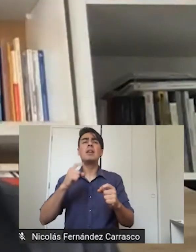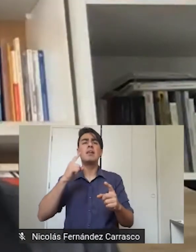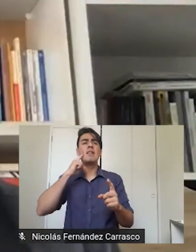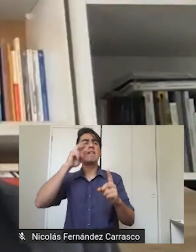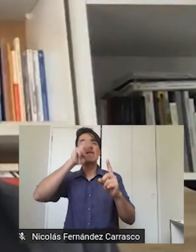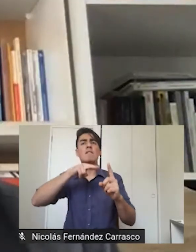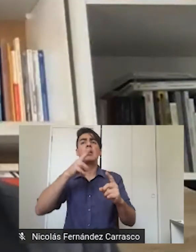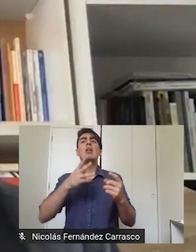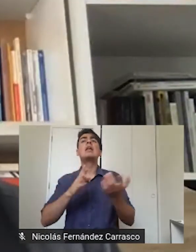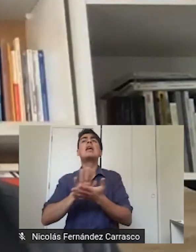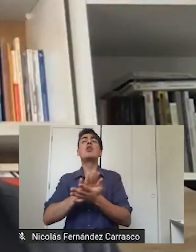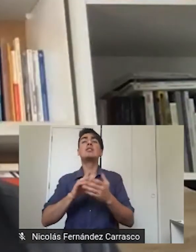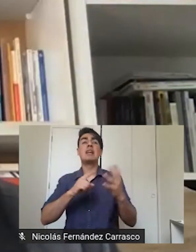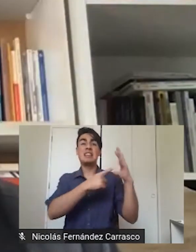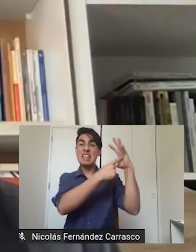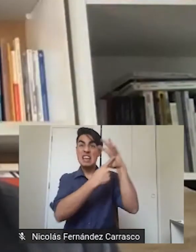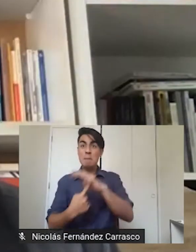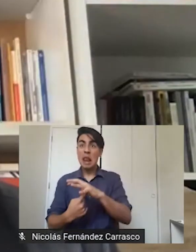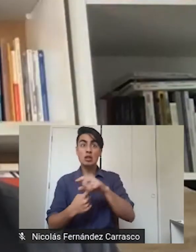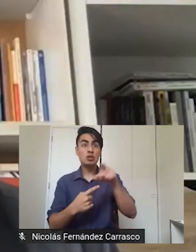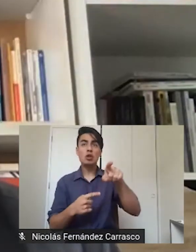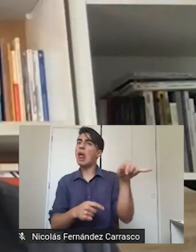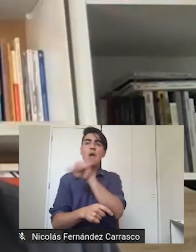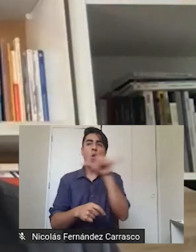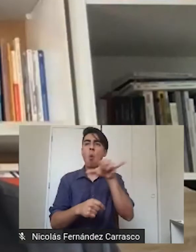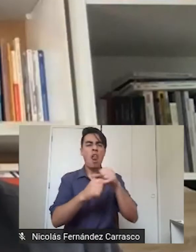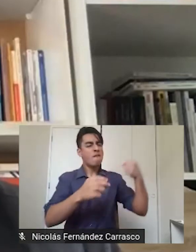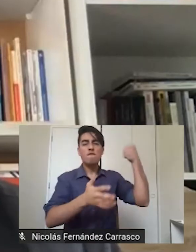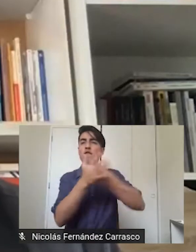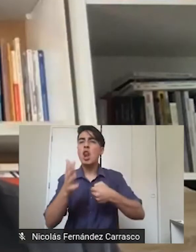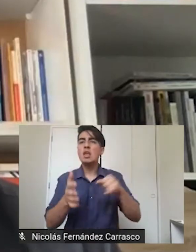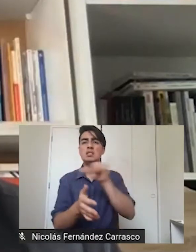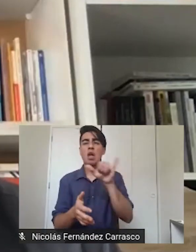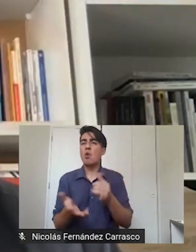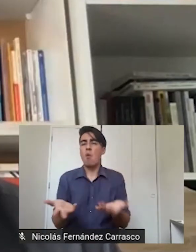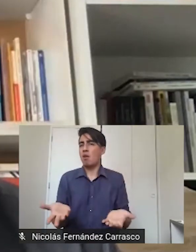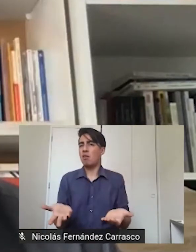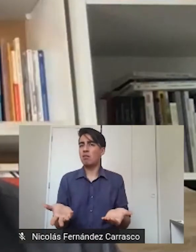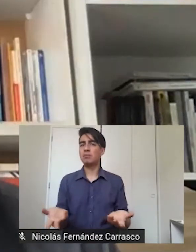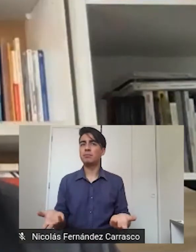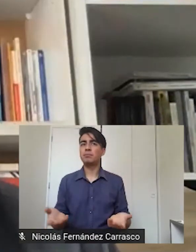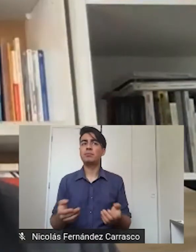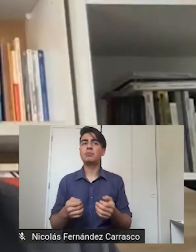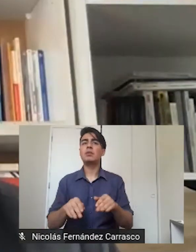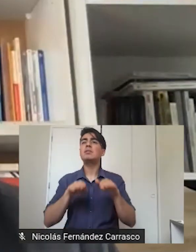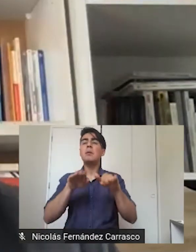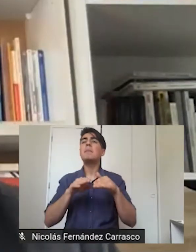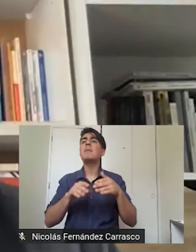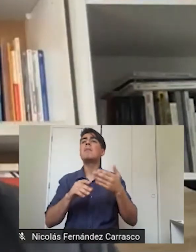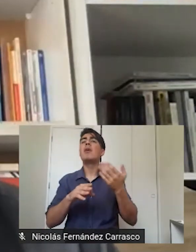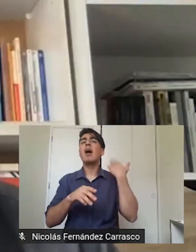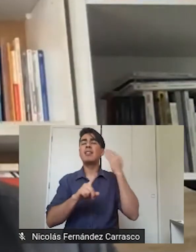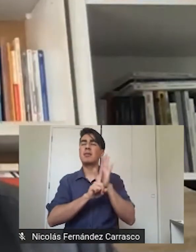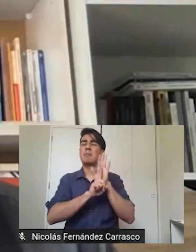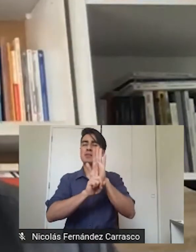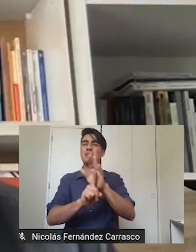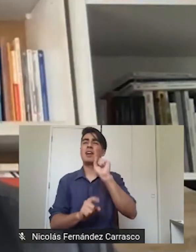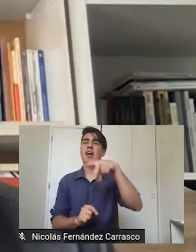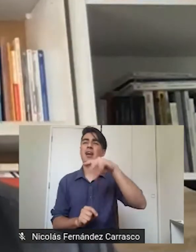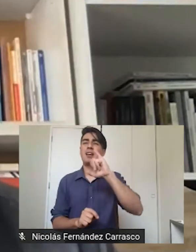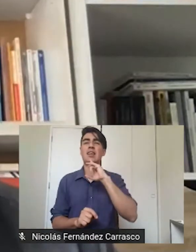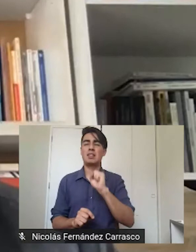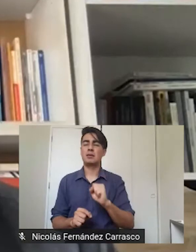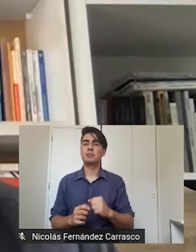la discriminación como un tipo de violencia que desencadena otros tipos de violencias, tal como lo presentó Anita hace un